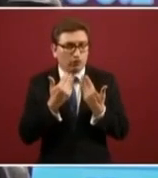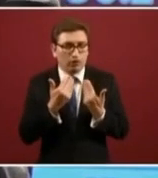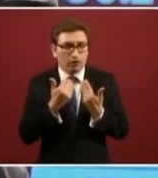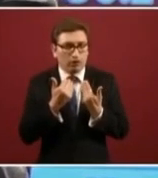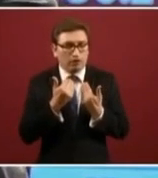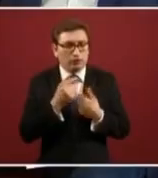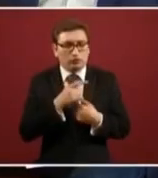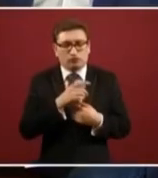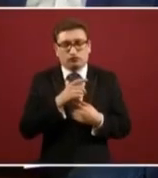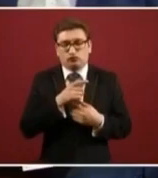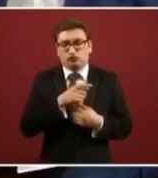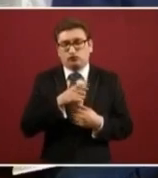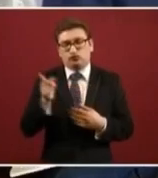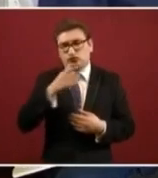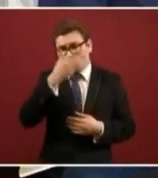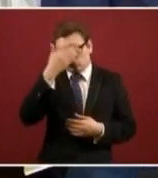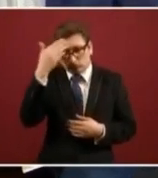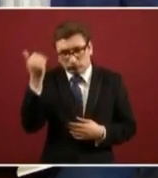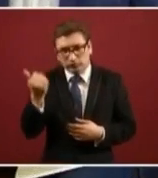suficiente,